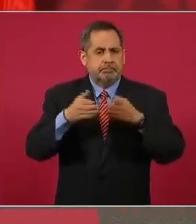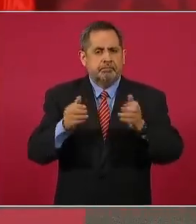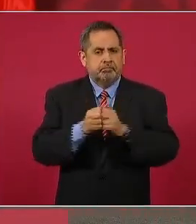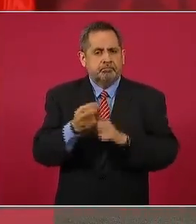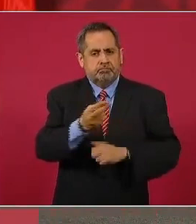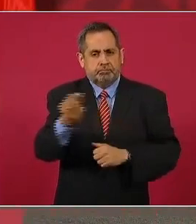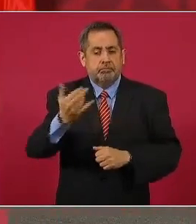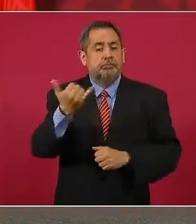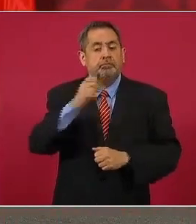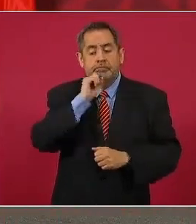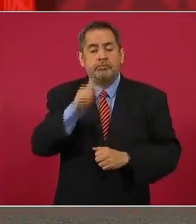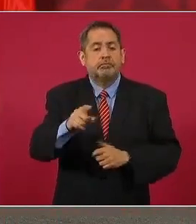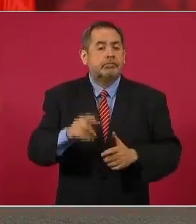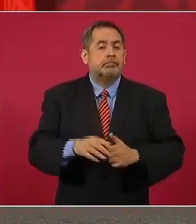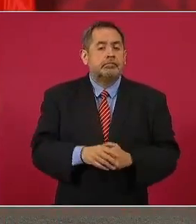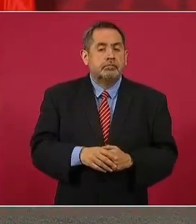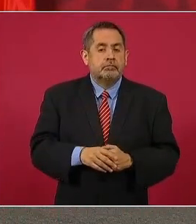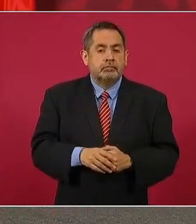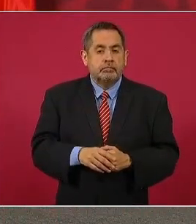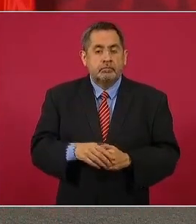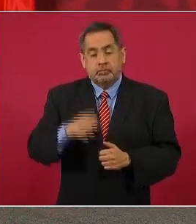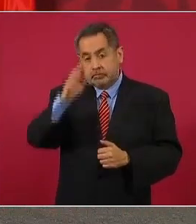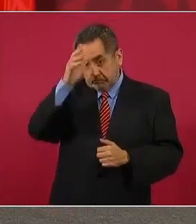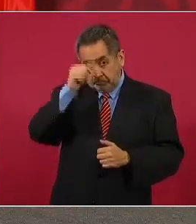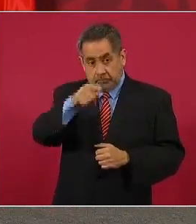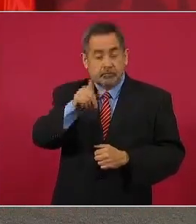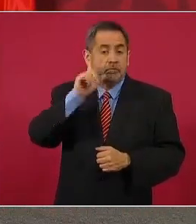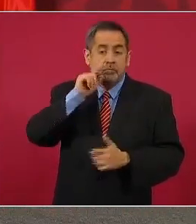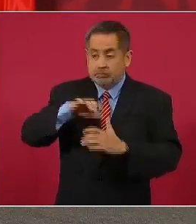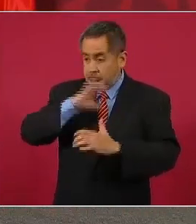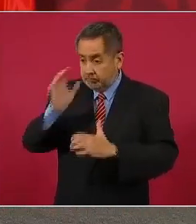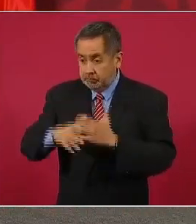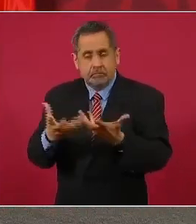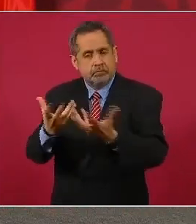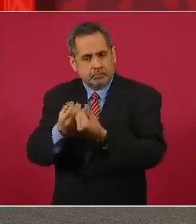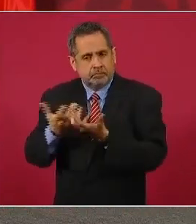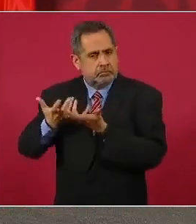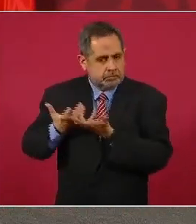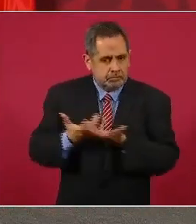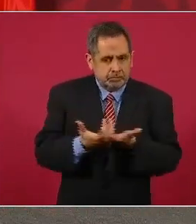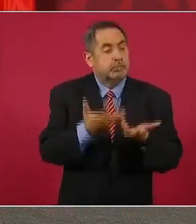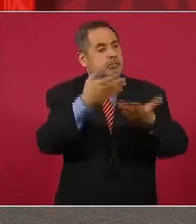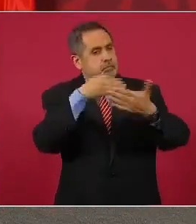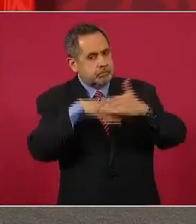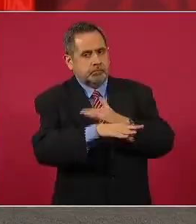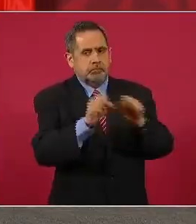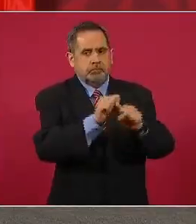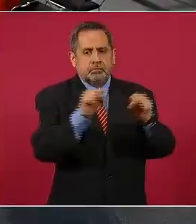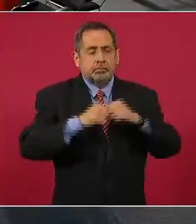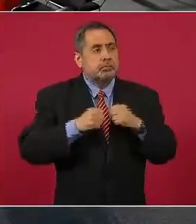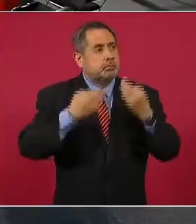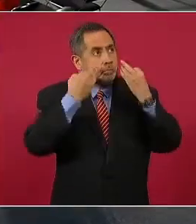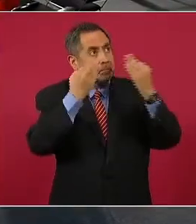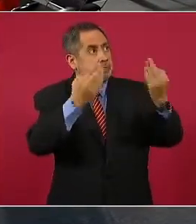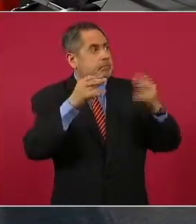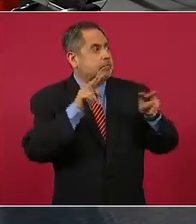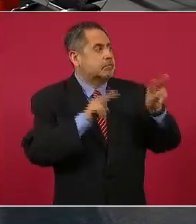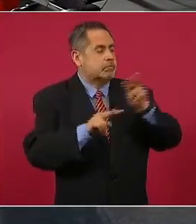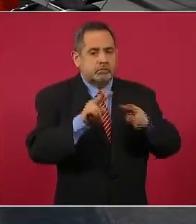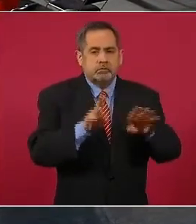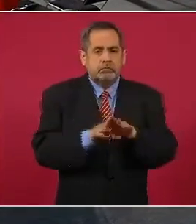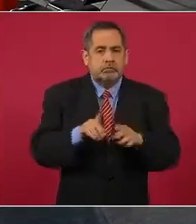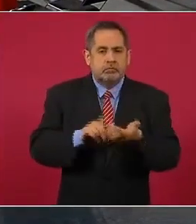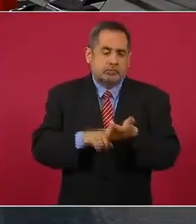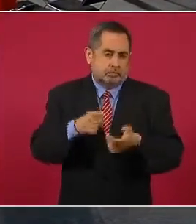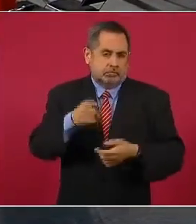ustedes y queda el compromiso que terminando nos vamos a la sala, y